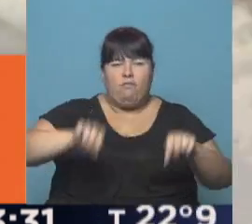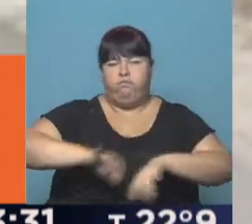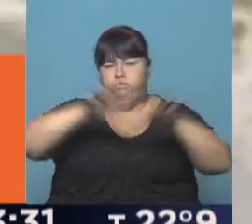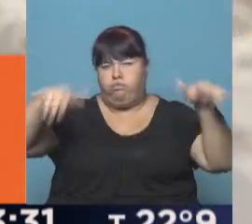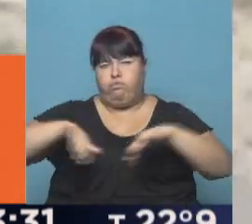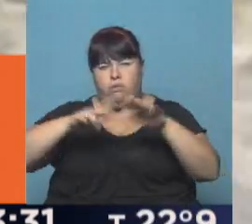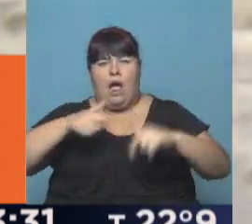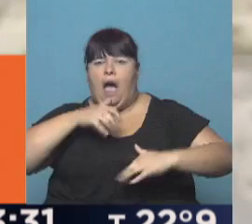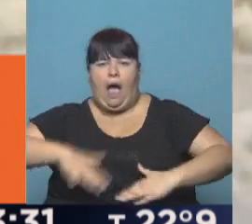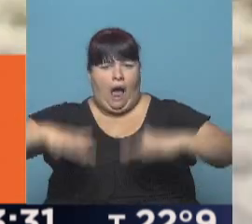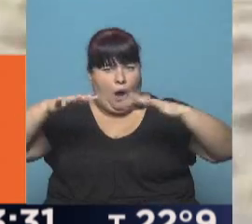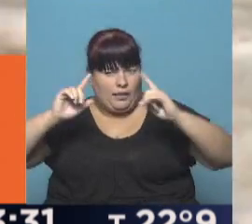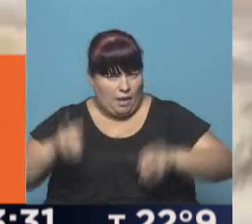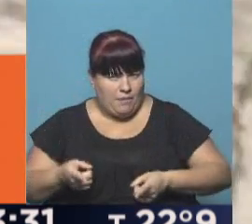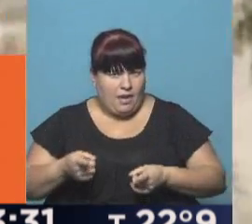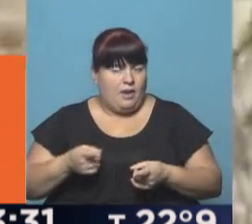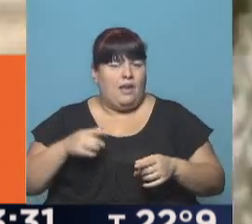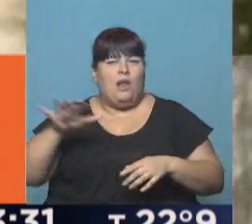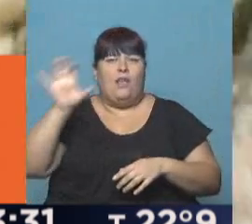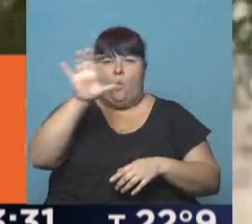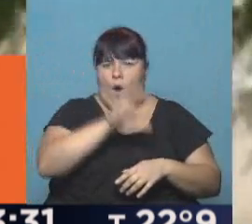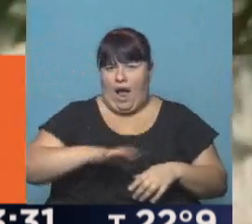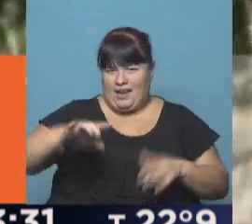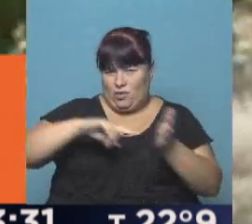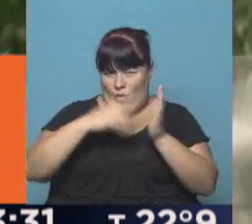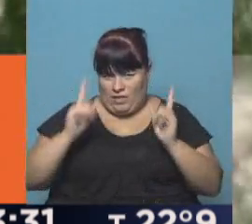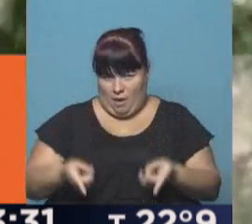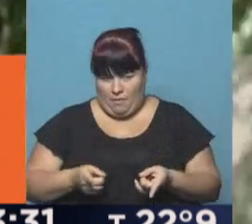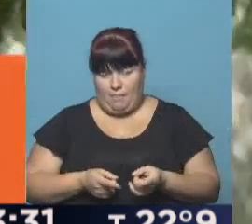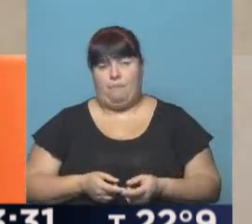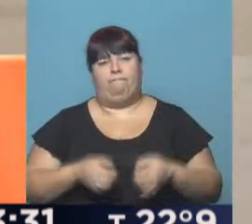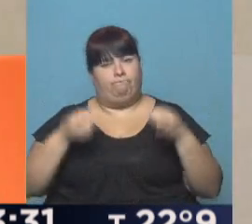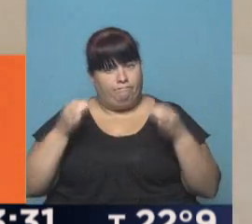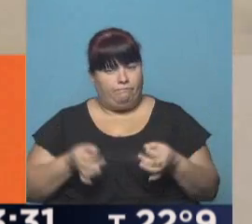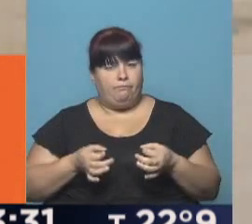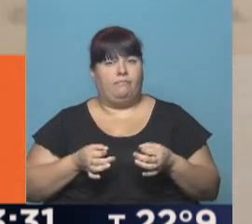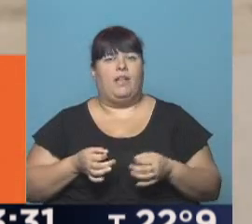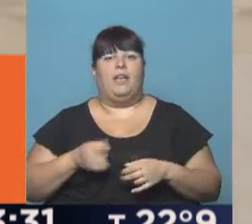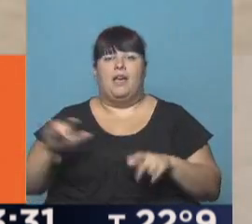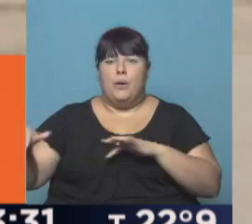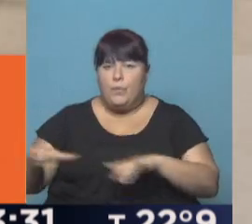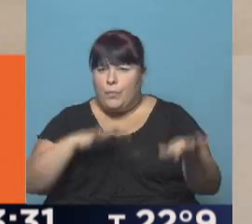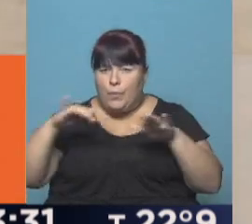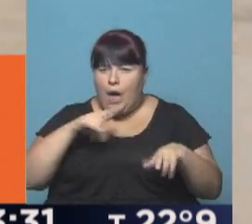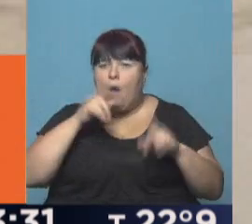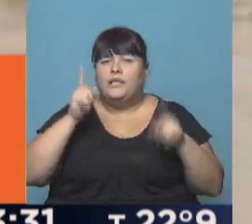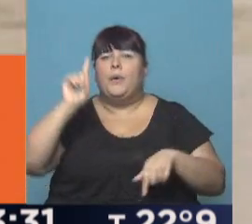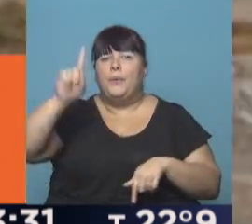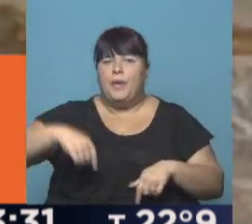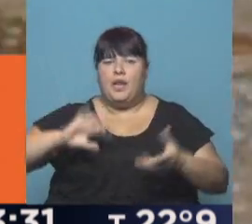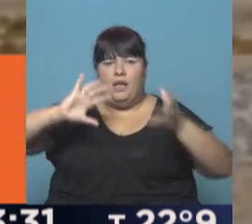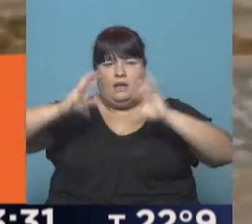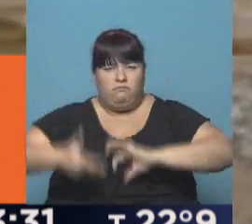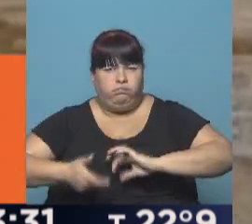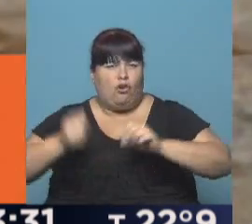el anegamiento de diferentes puntos urbanos. Lo cierto es que la corriente también provocó la destrucción